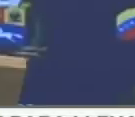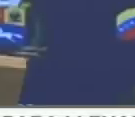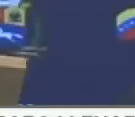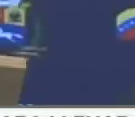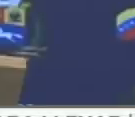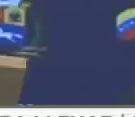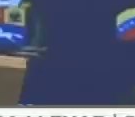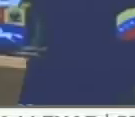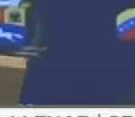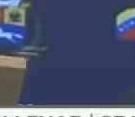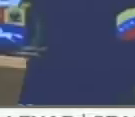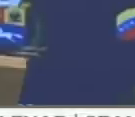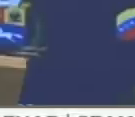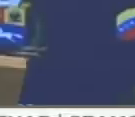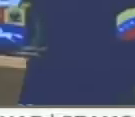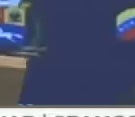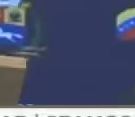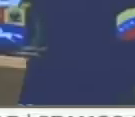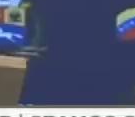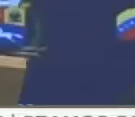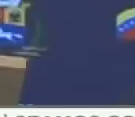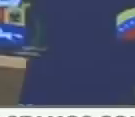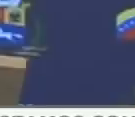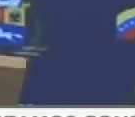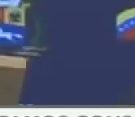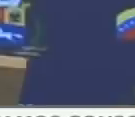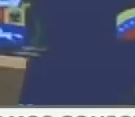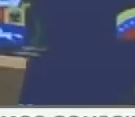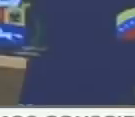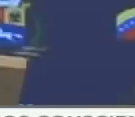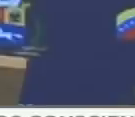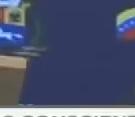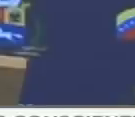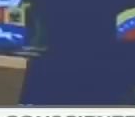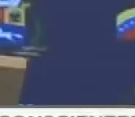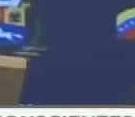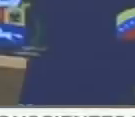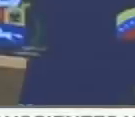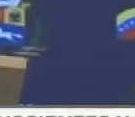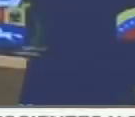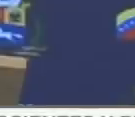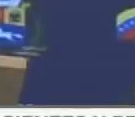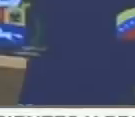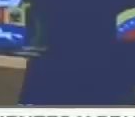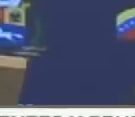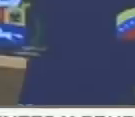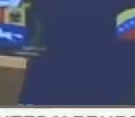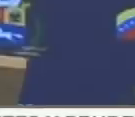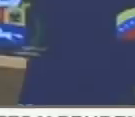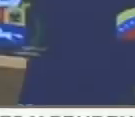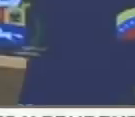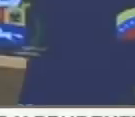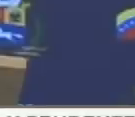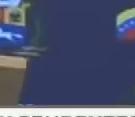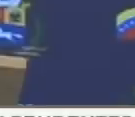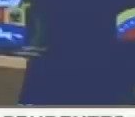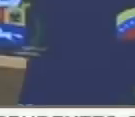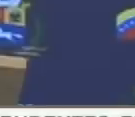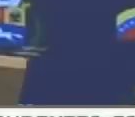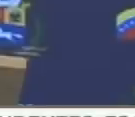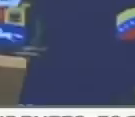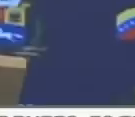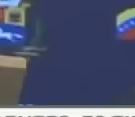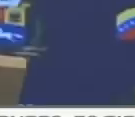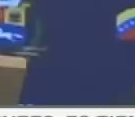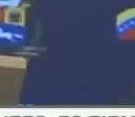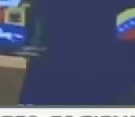Amazonas, porque está minado el territorio por grupos irregulares, delincuentes, terroristas. No queremos, esto no va a entrar en